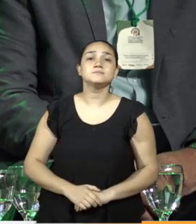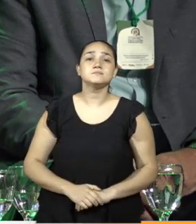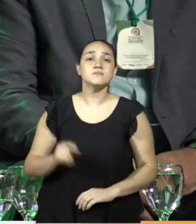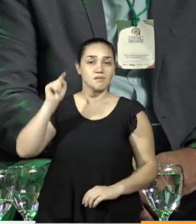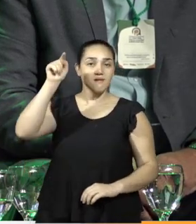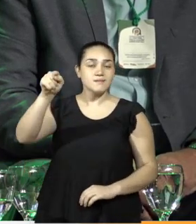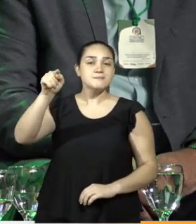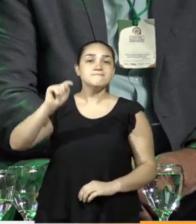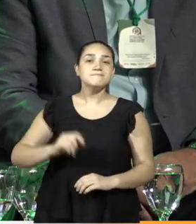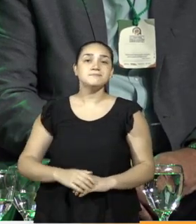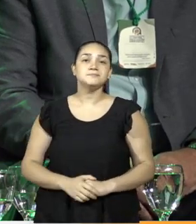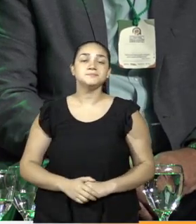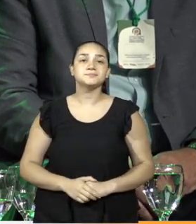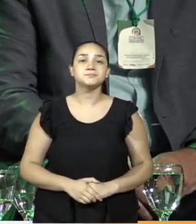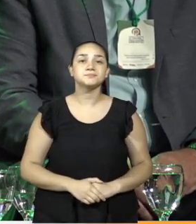Ahí.